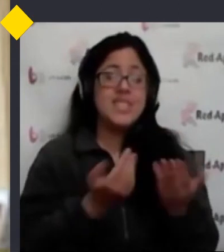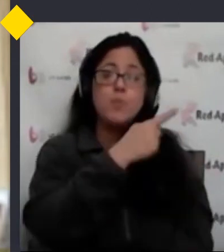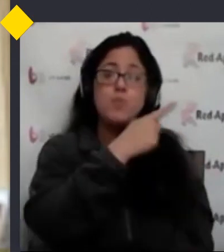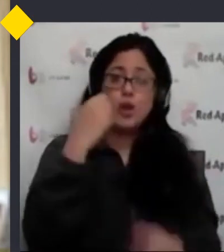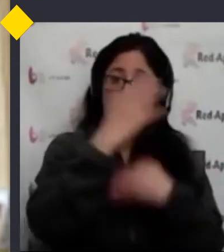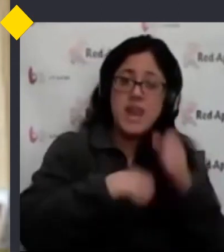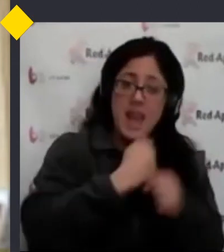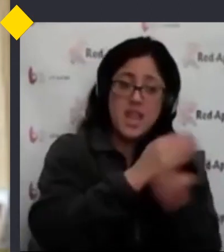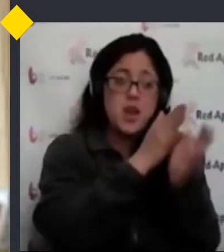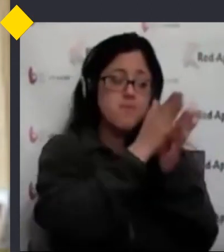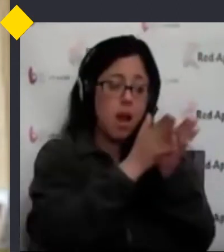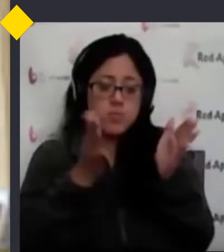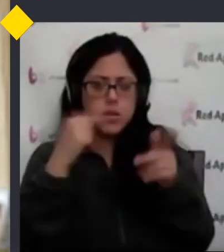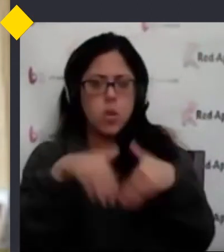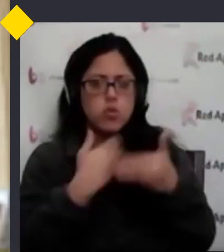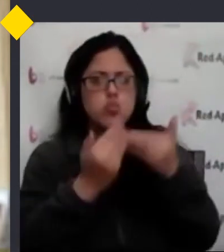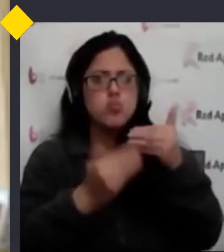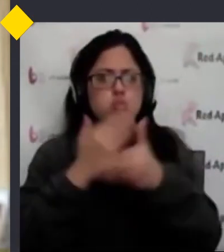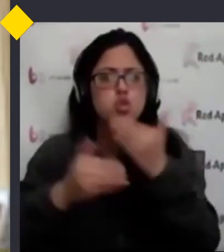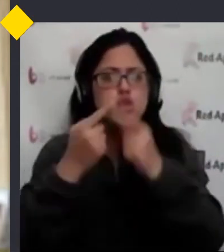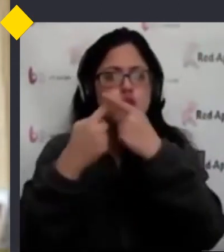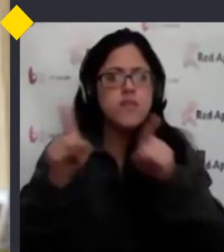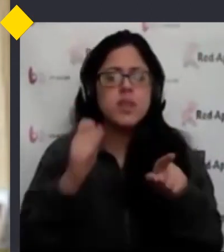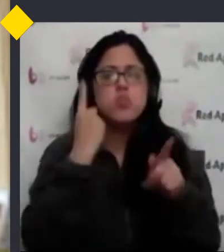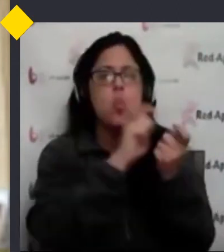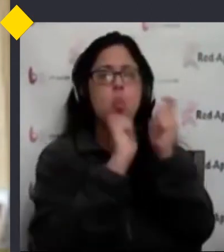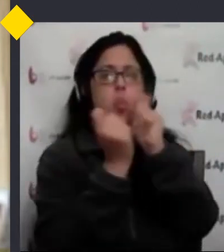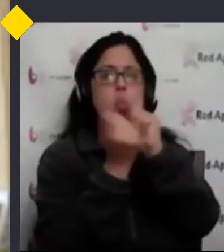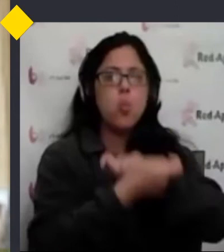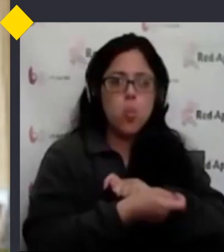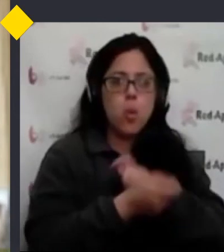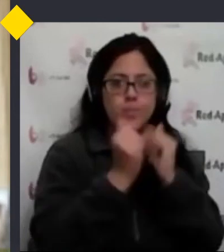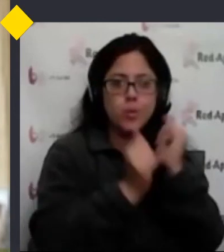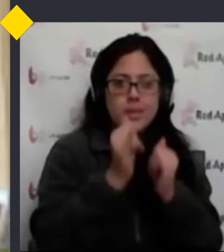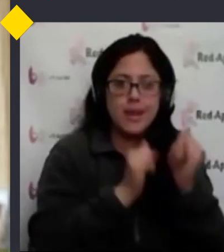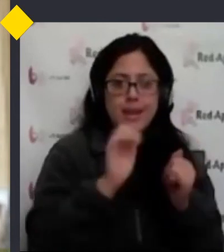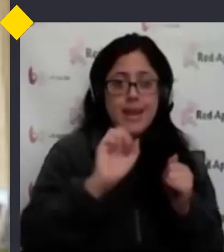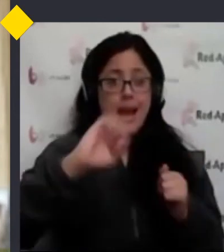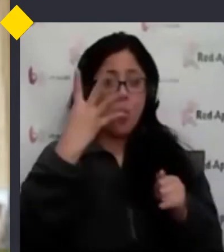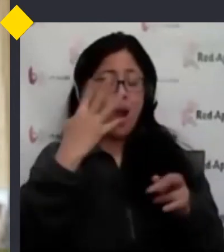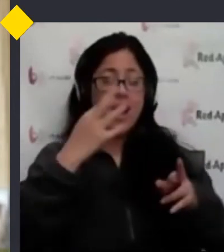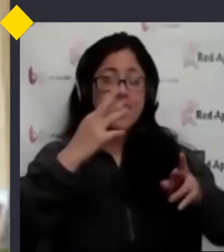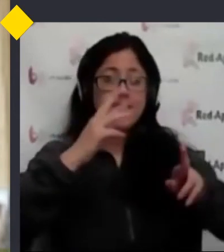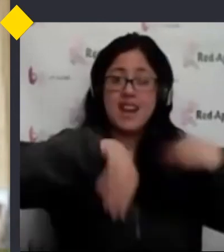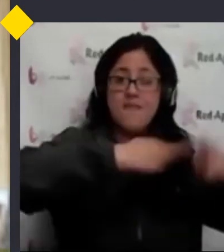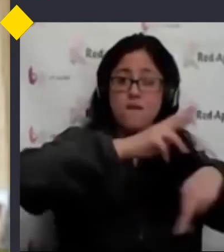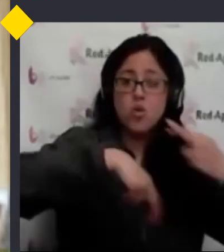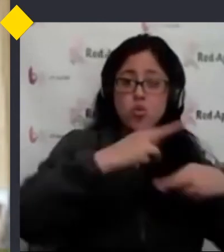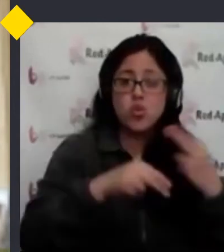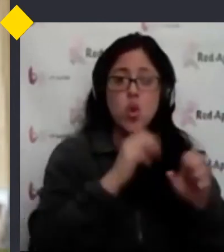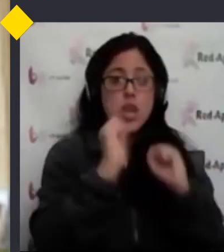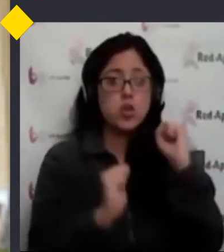otro proceso que se está dando en paralelo, y que es todo el proceso de transformación digital y de la cuarta revolución industrial. Entonces creo que entendiendo